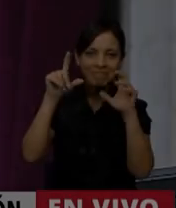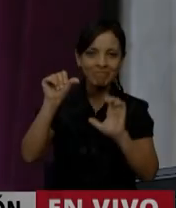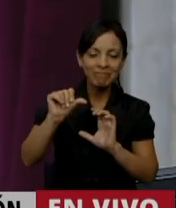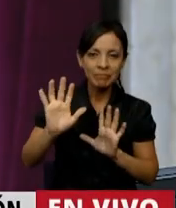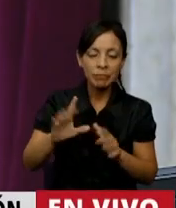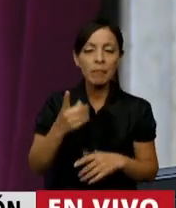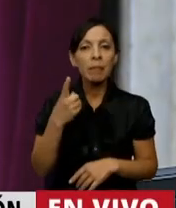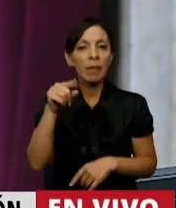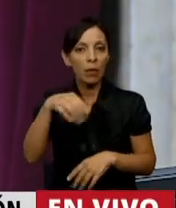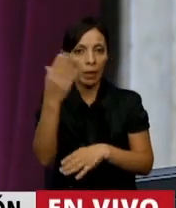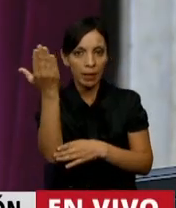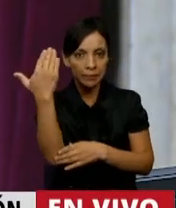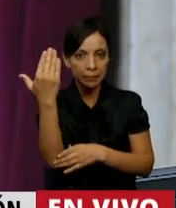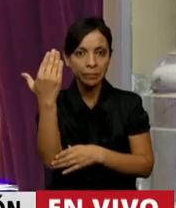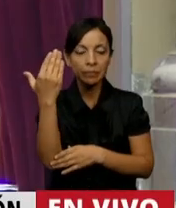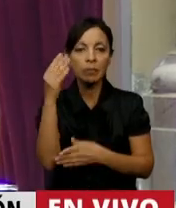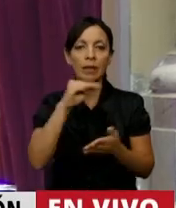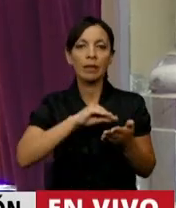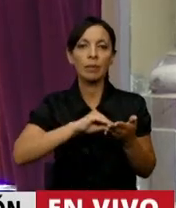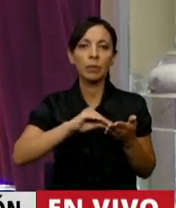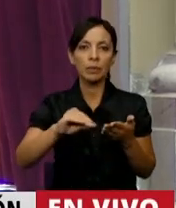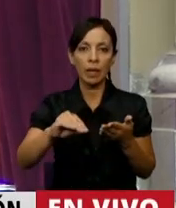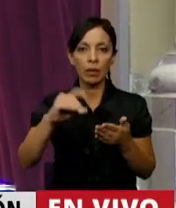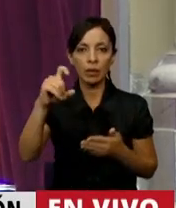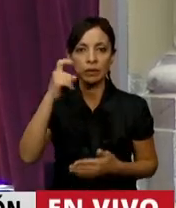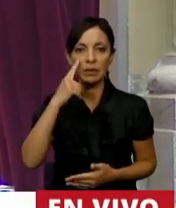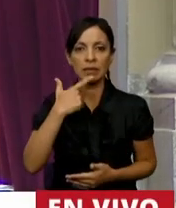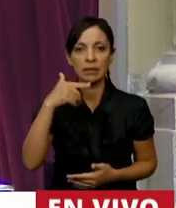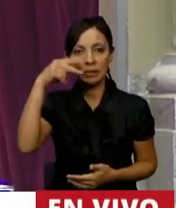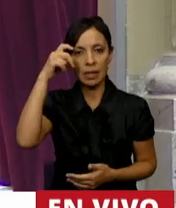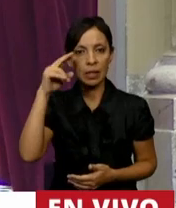en uso de la palabra el diputado carlos cisneros